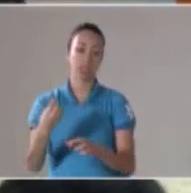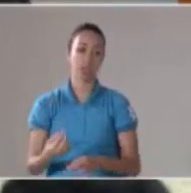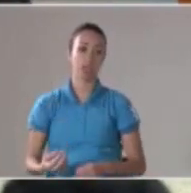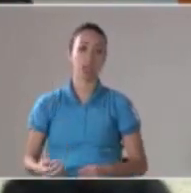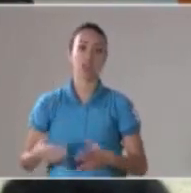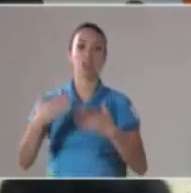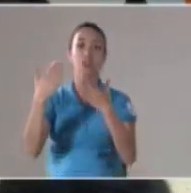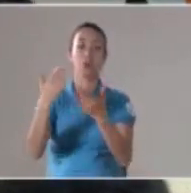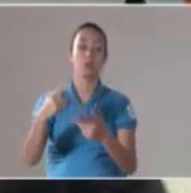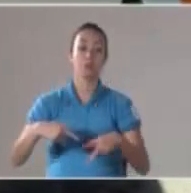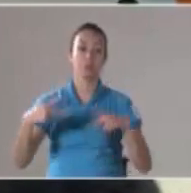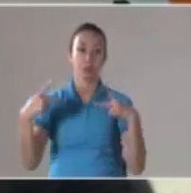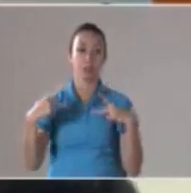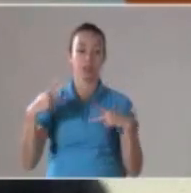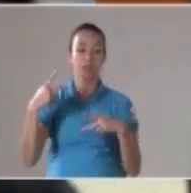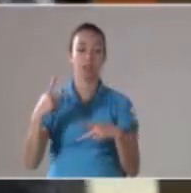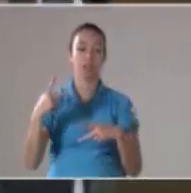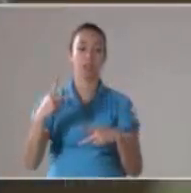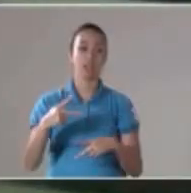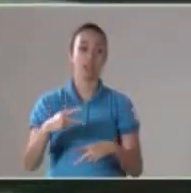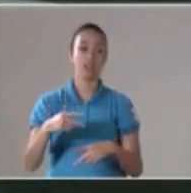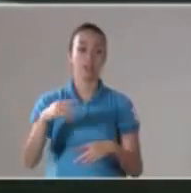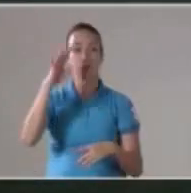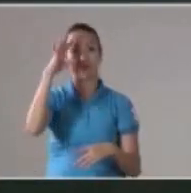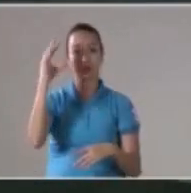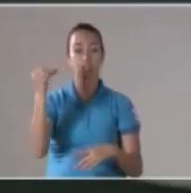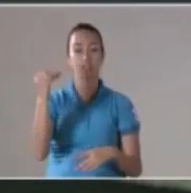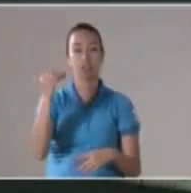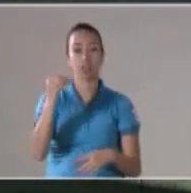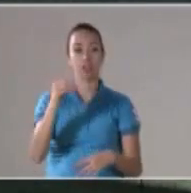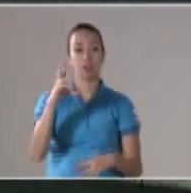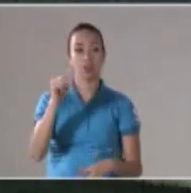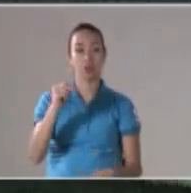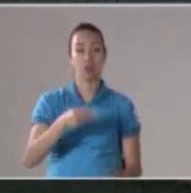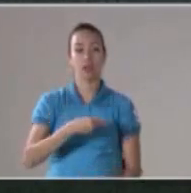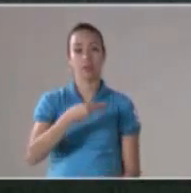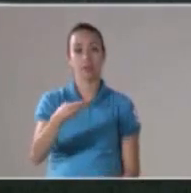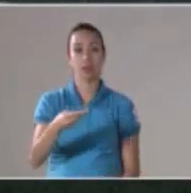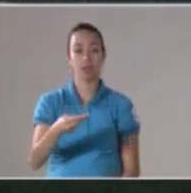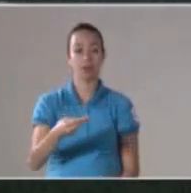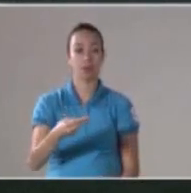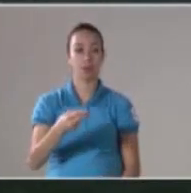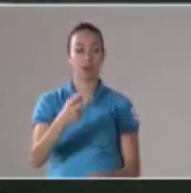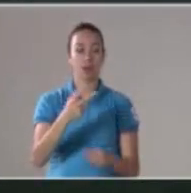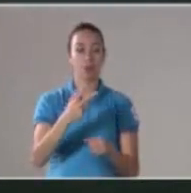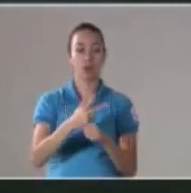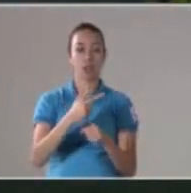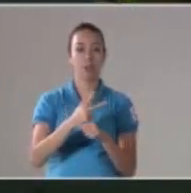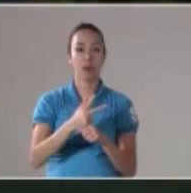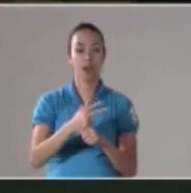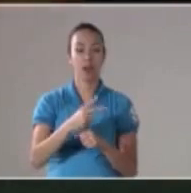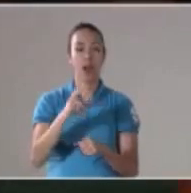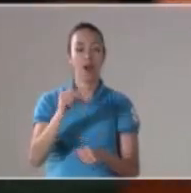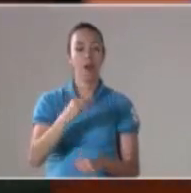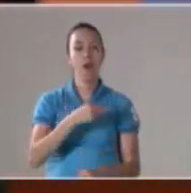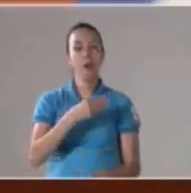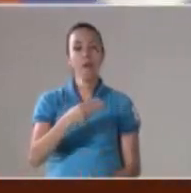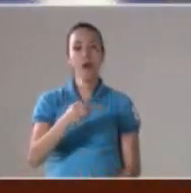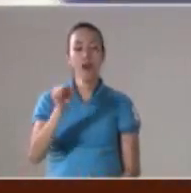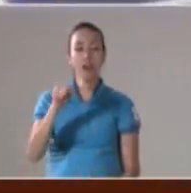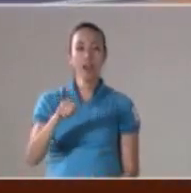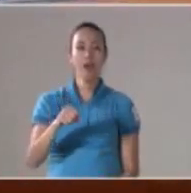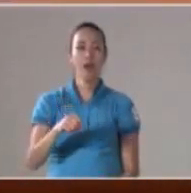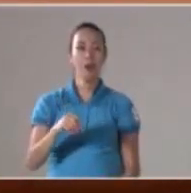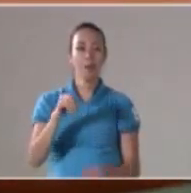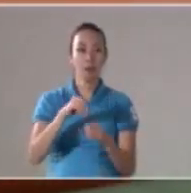su carrera, porque no le habían enviado todavía, Guatemala, el gobierno de Guatemala todavía no había enviado si iban a votar